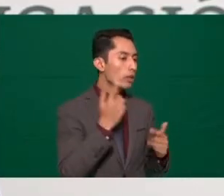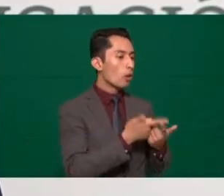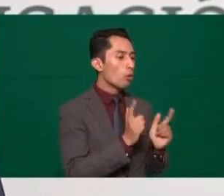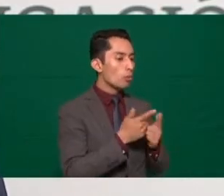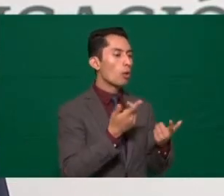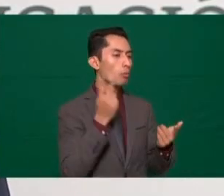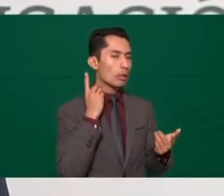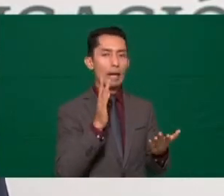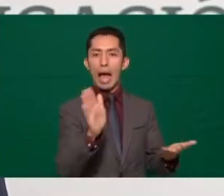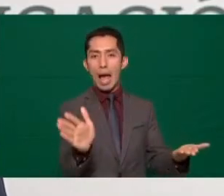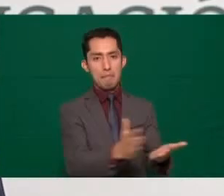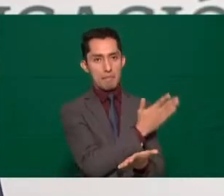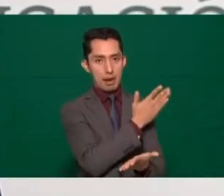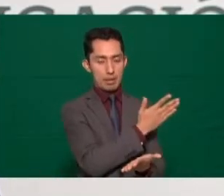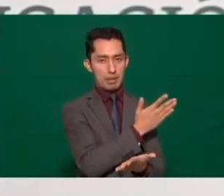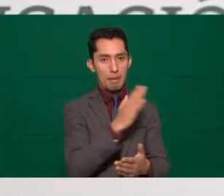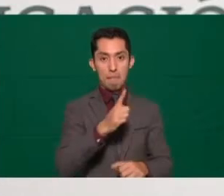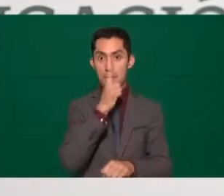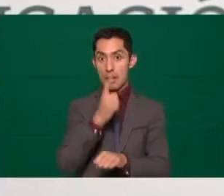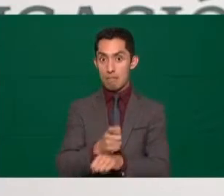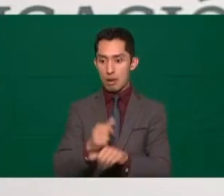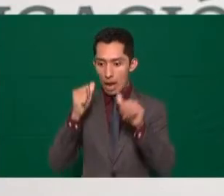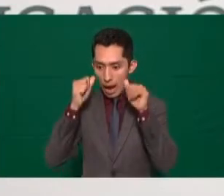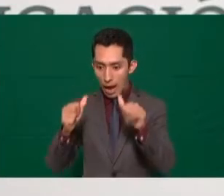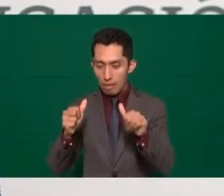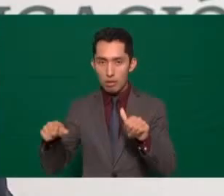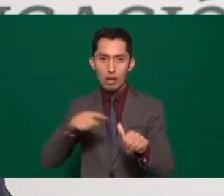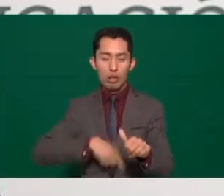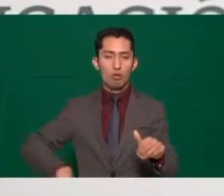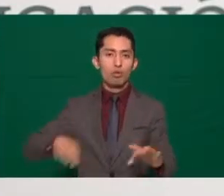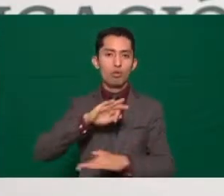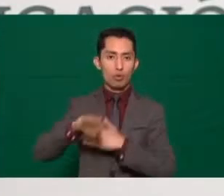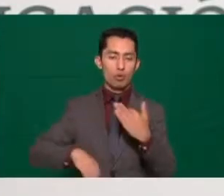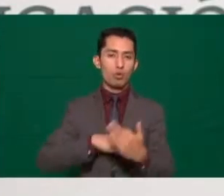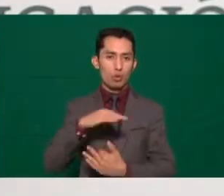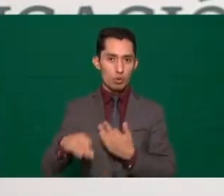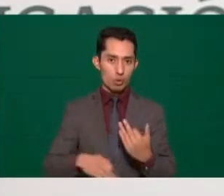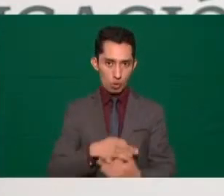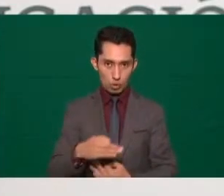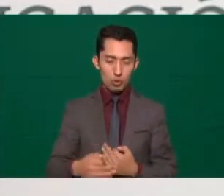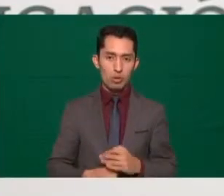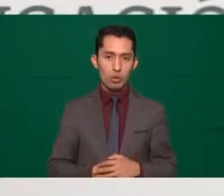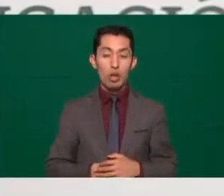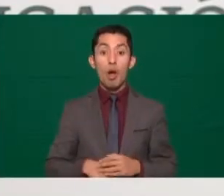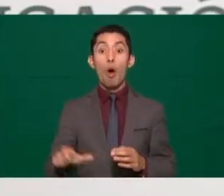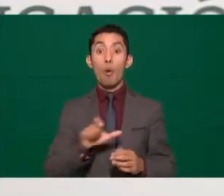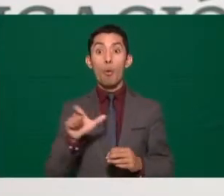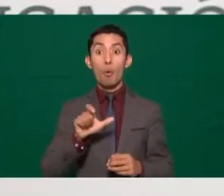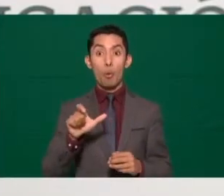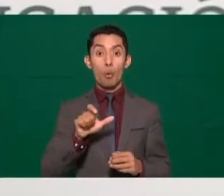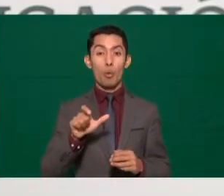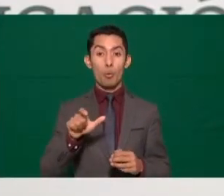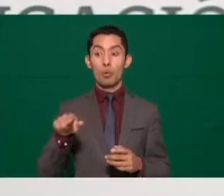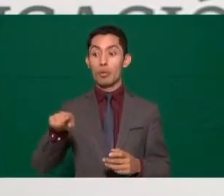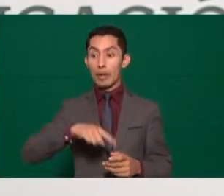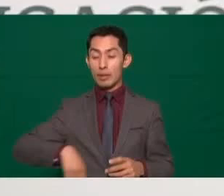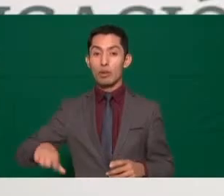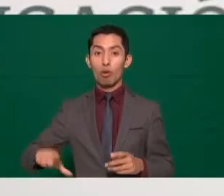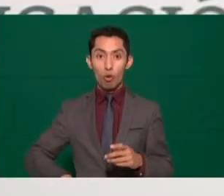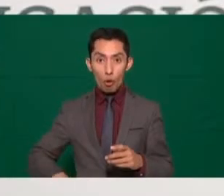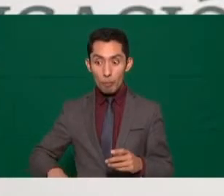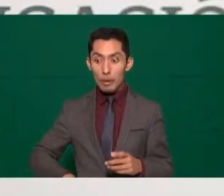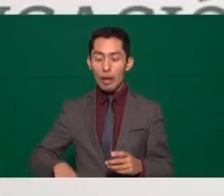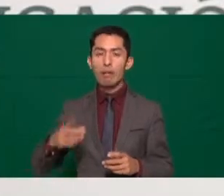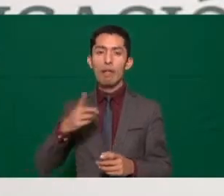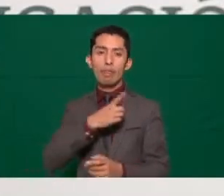Tenemos, cuando el partido se constituye en gobierno, la obligación de